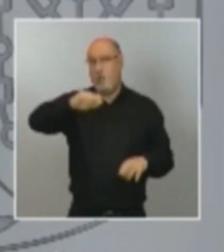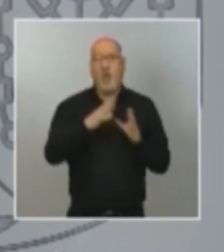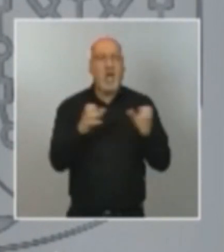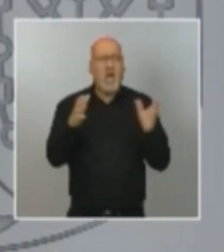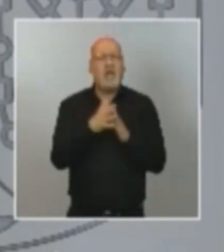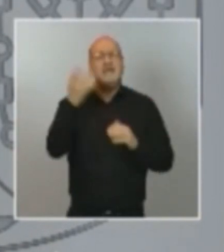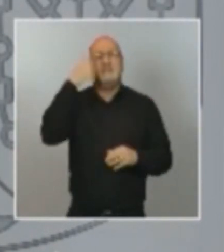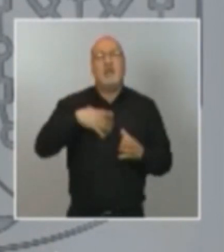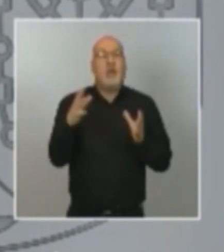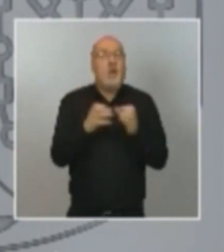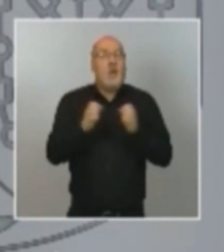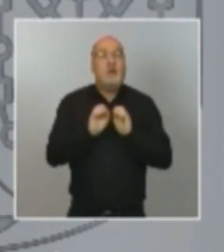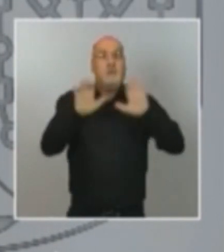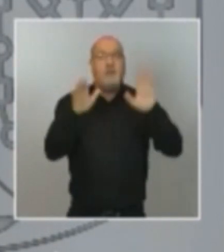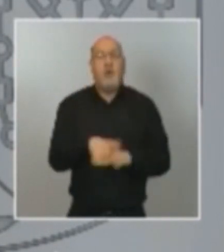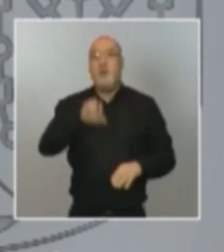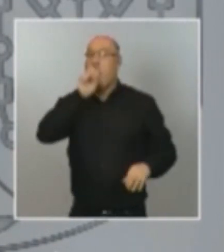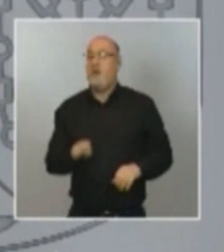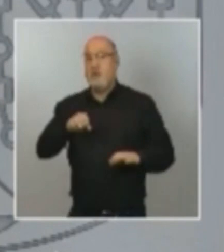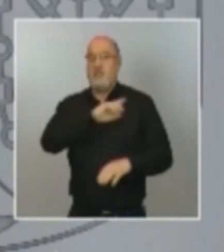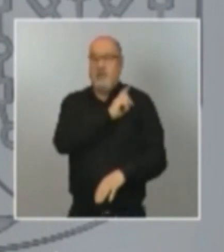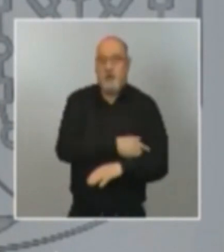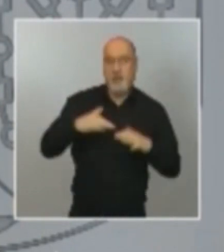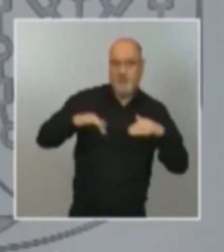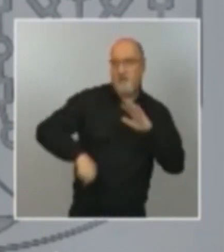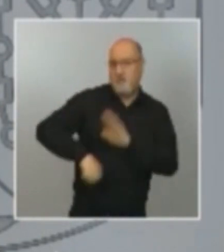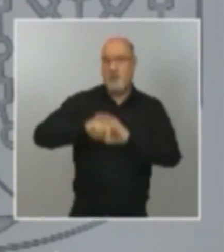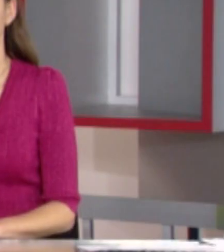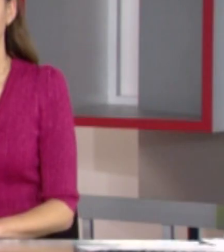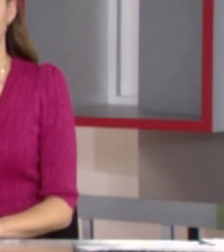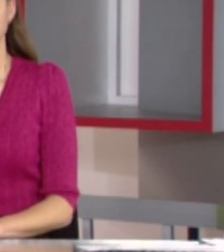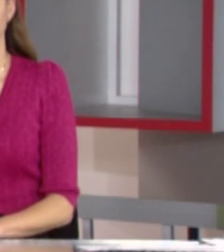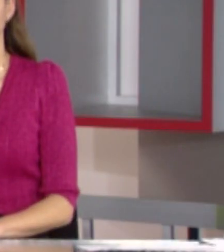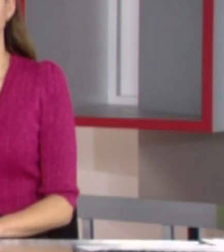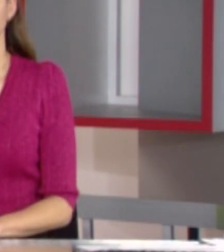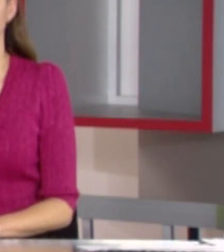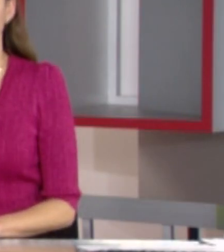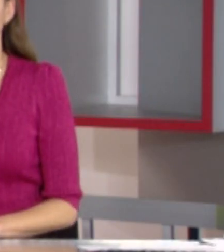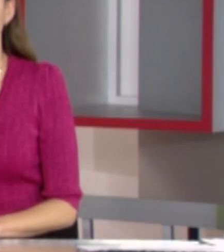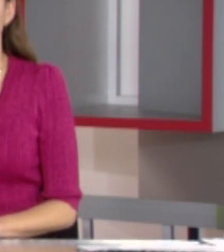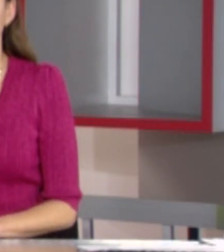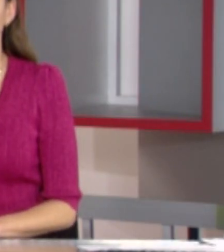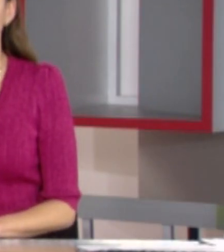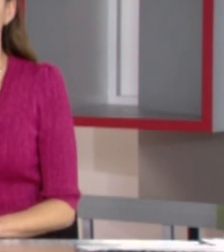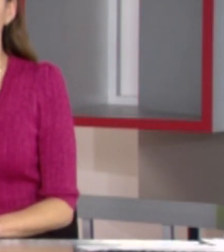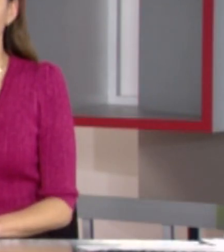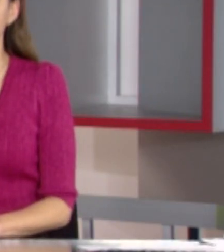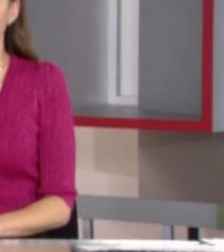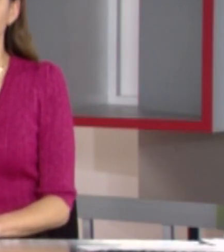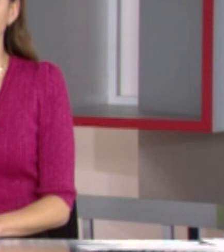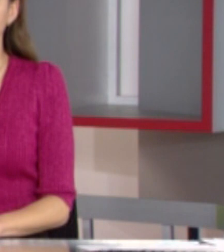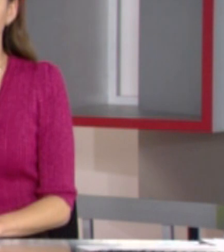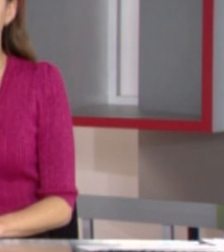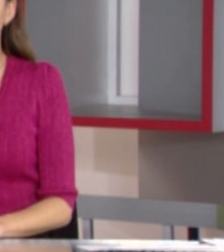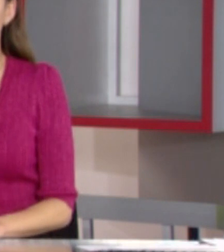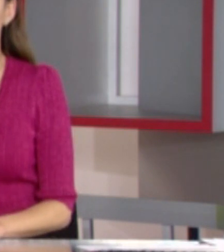somos aficionados al deporte, al fútbol, al baloncesto, de volver. Segunda sesión semanal de Osasuna de cara al choque del